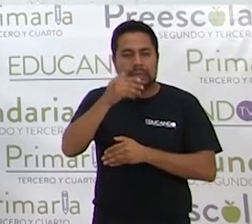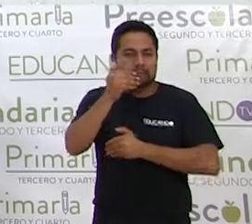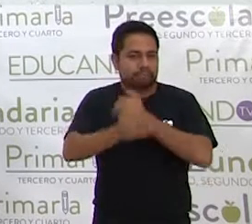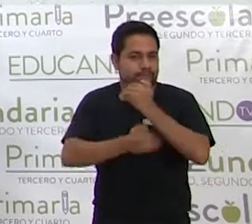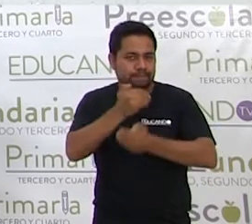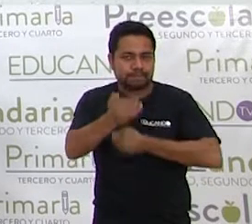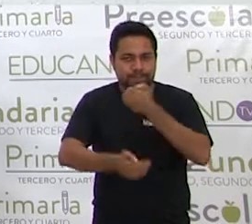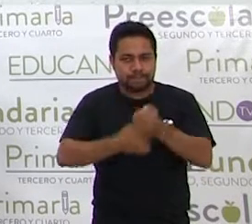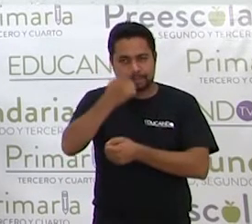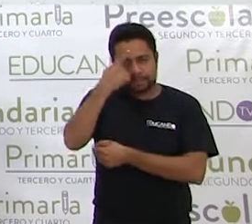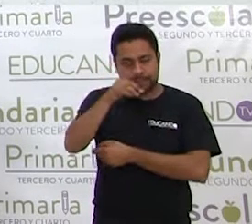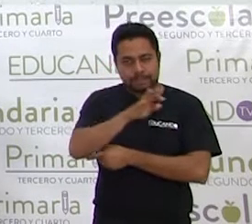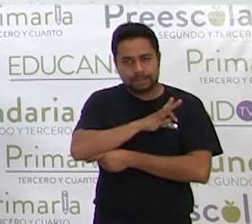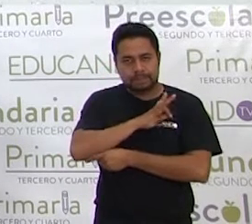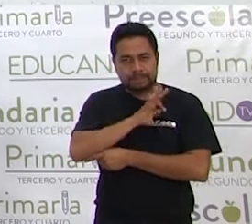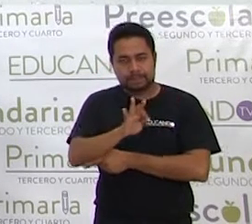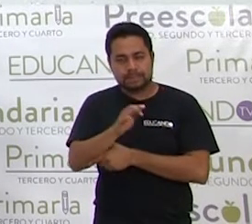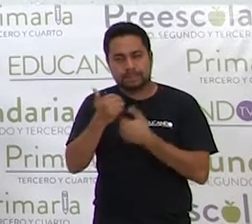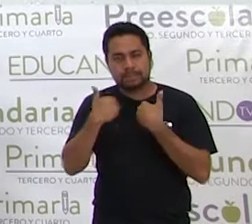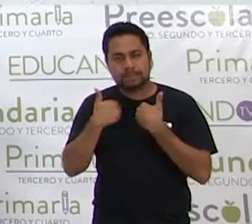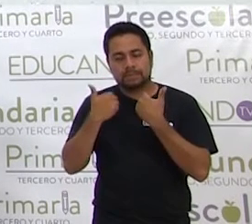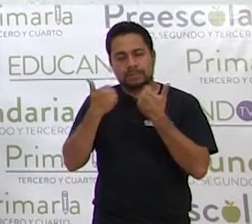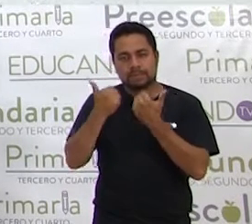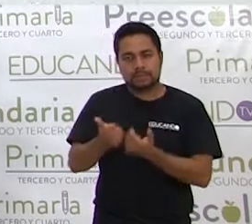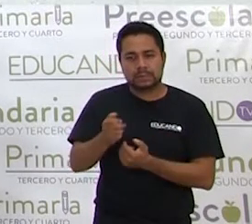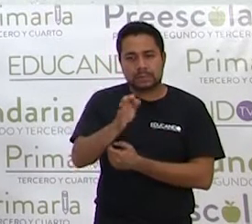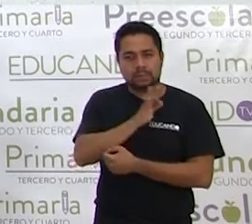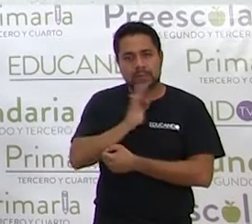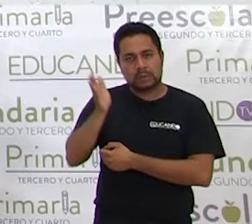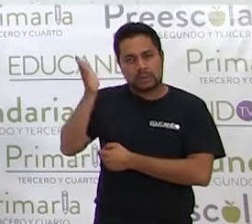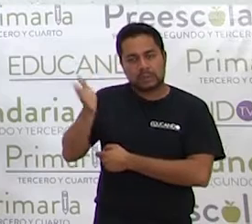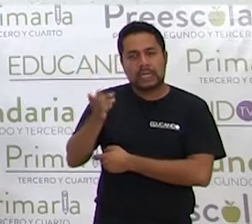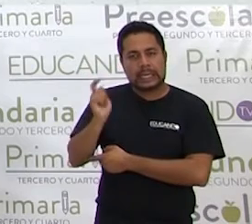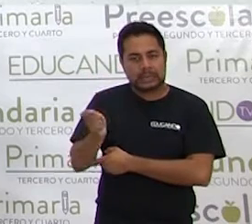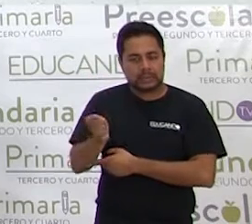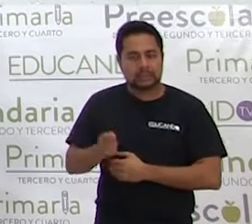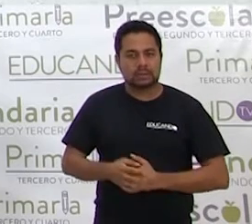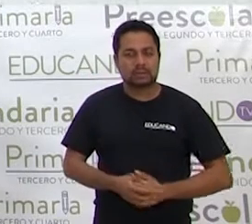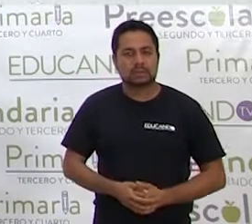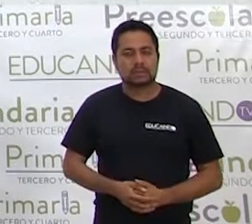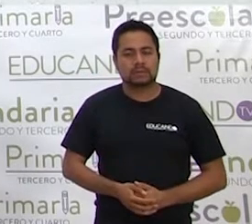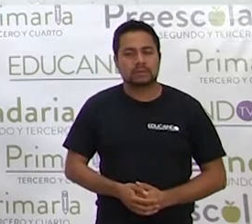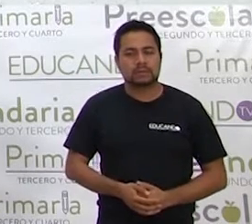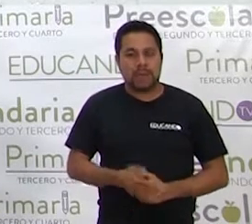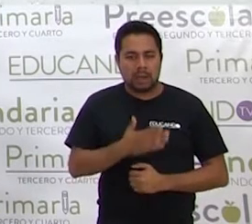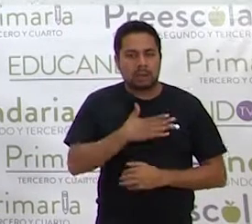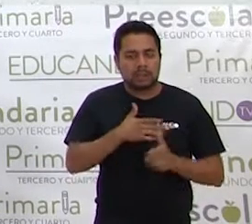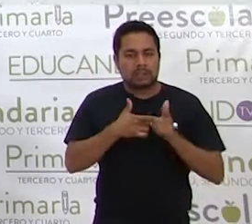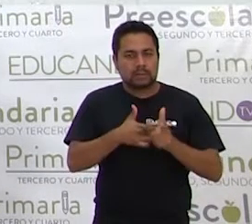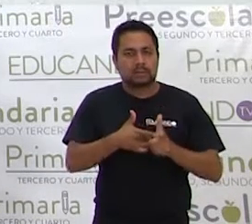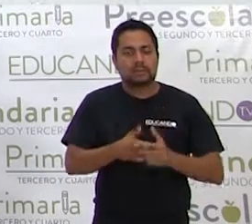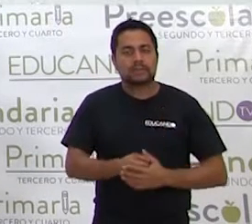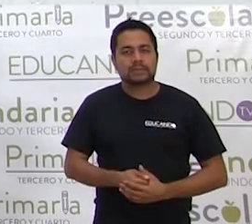para que ustedes puedan entender y comprender mejor bueno continuamos